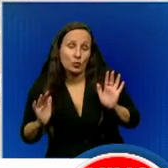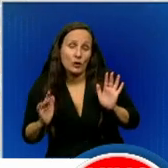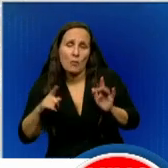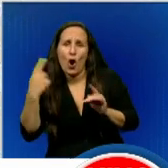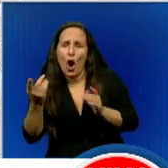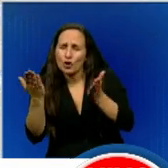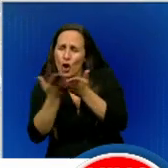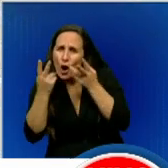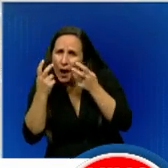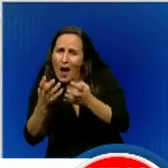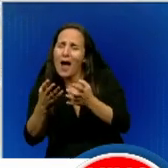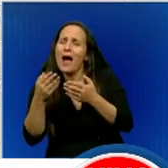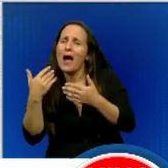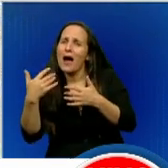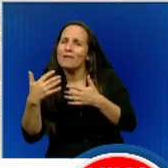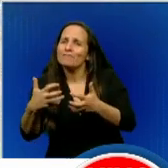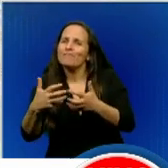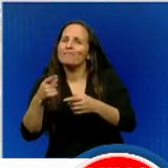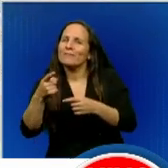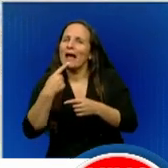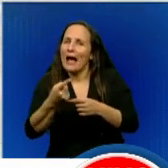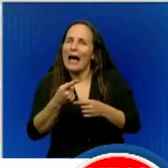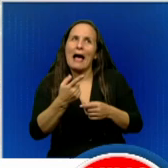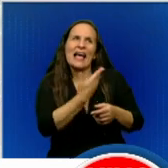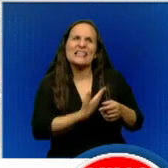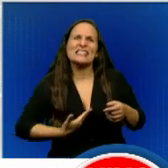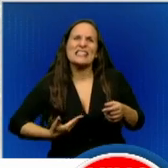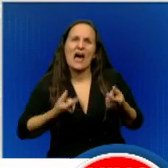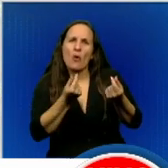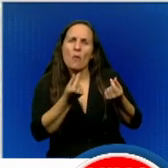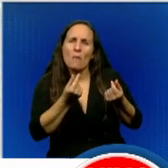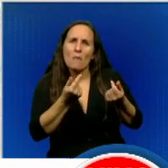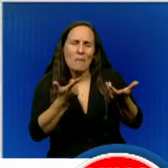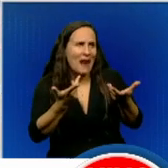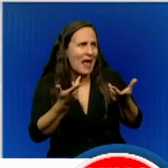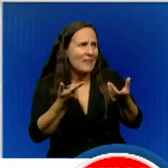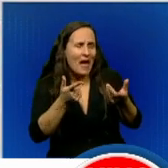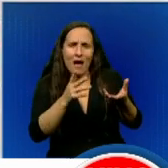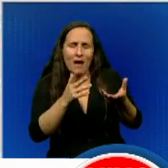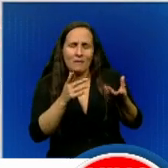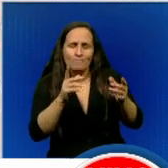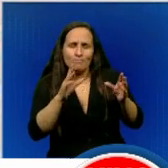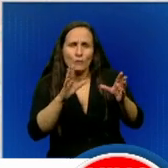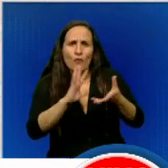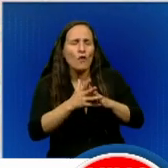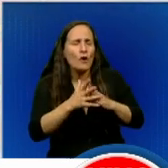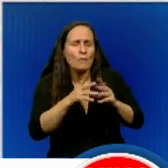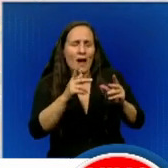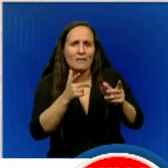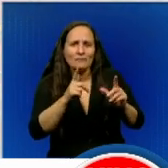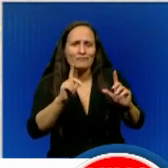provocando por el contrario una de financiación del estado lamentablemente este razonamiento falaz